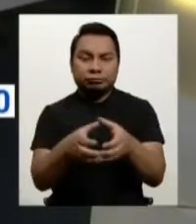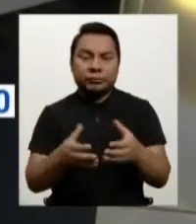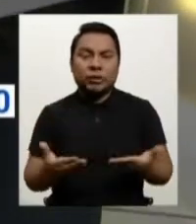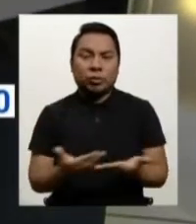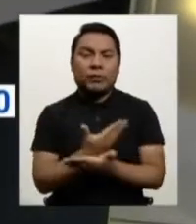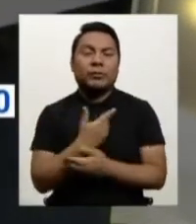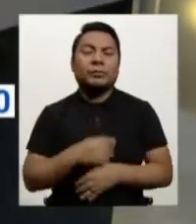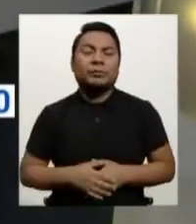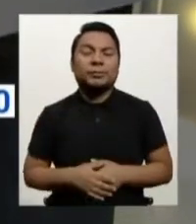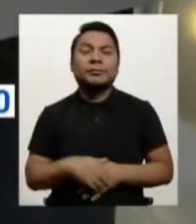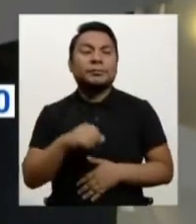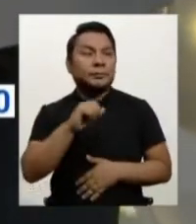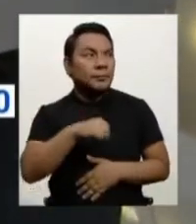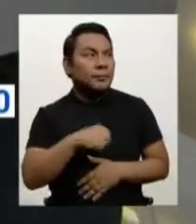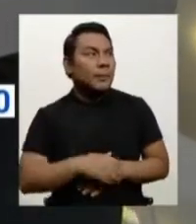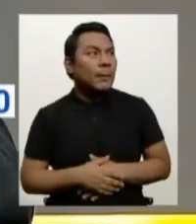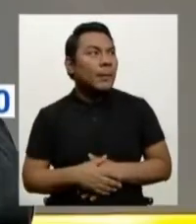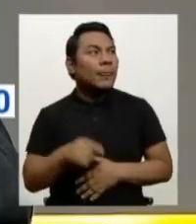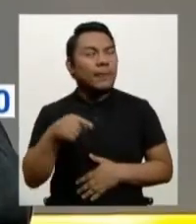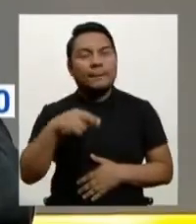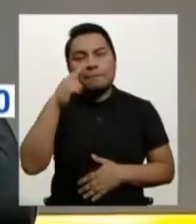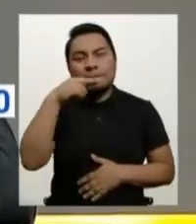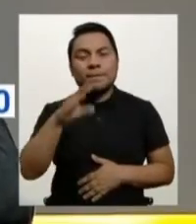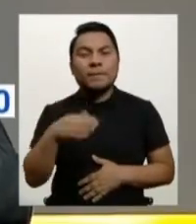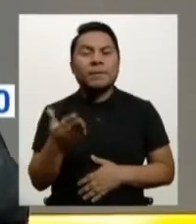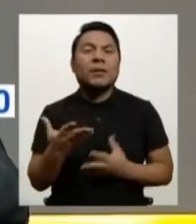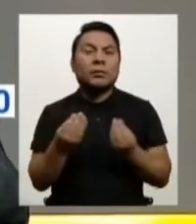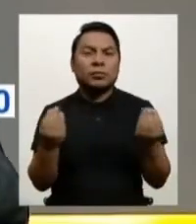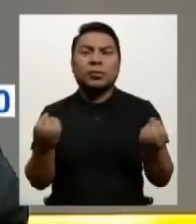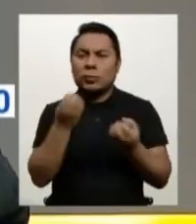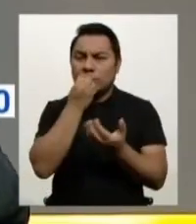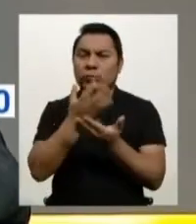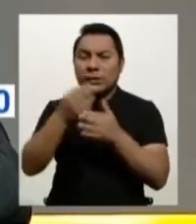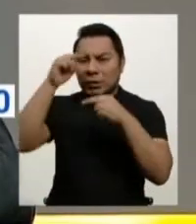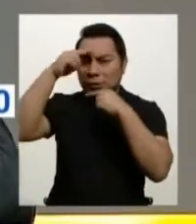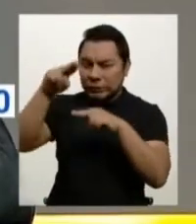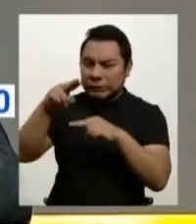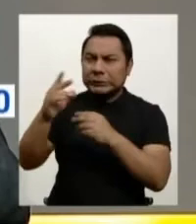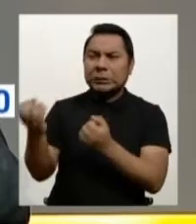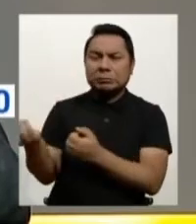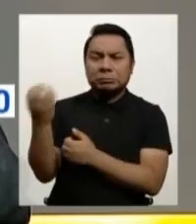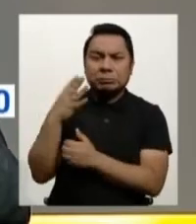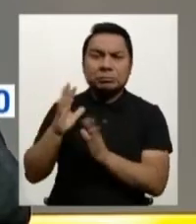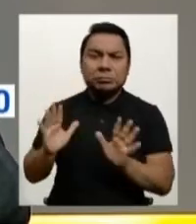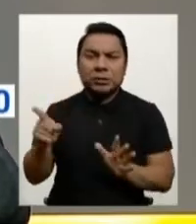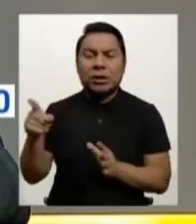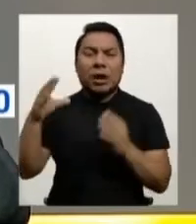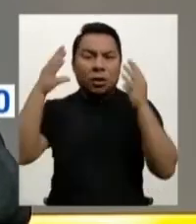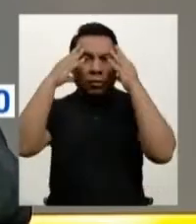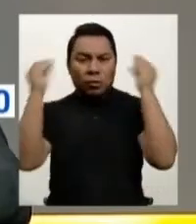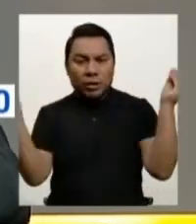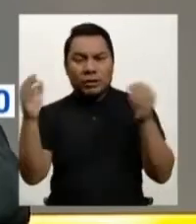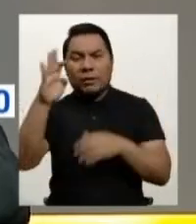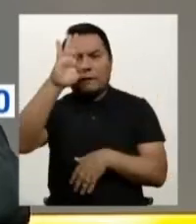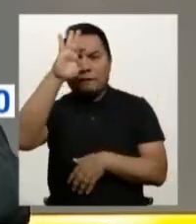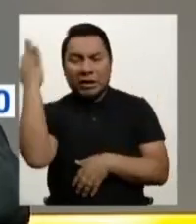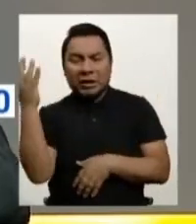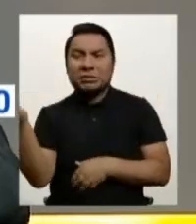es. Y bueno, es curioso, ¿no? Porque han habido buenas noticias por el lado, digamos, de Holanda, de